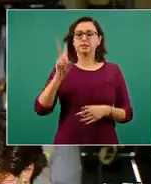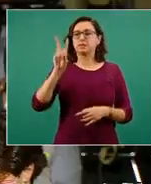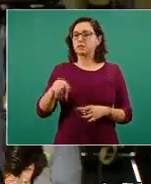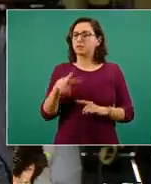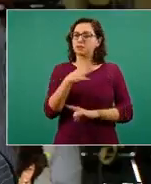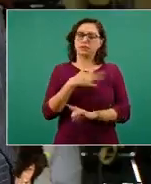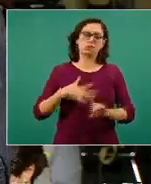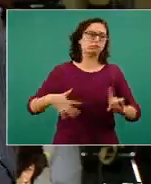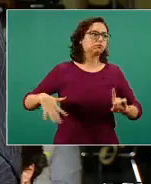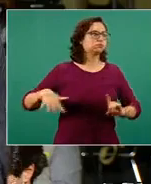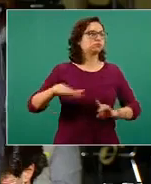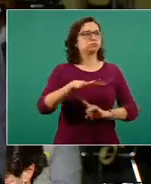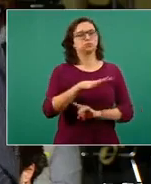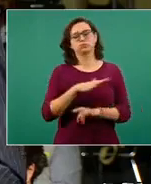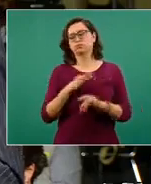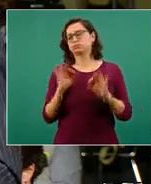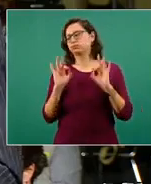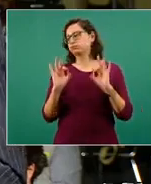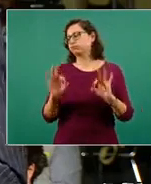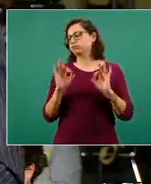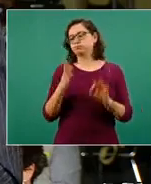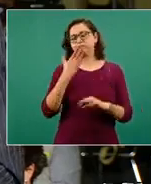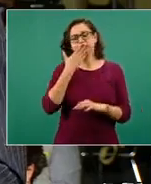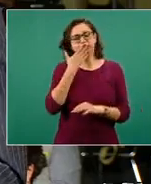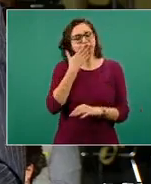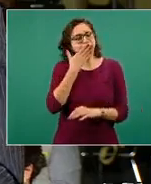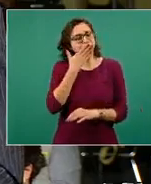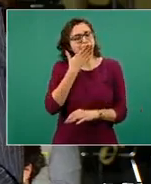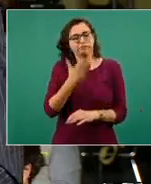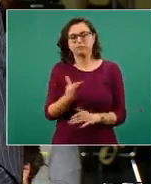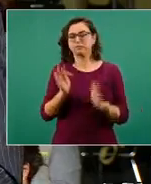vivía ahí, y una gran felicitación para todos ustedes,